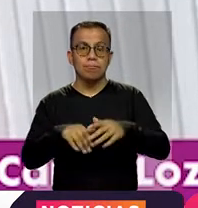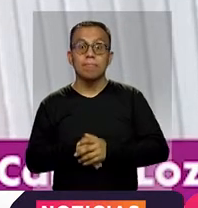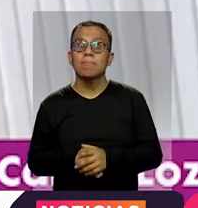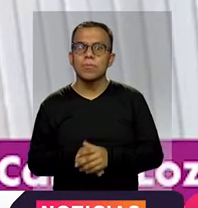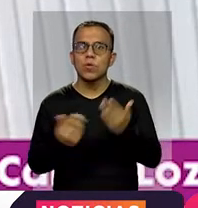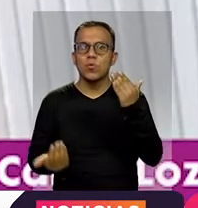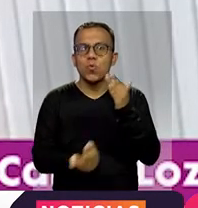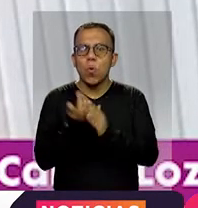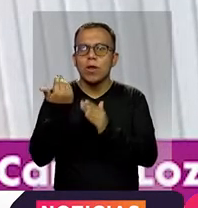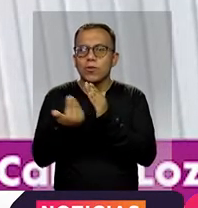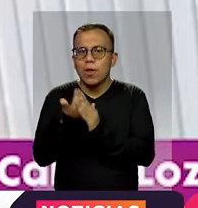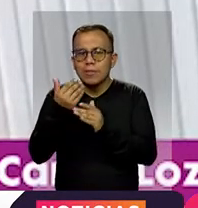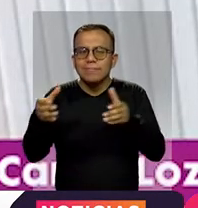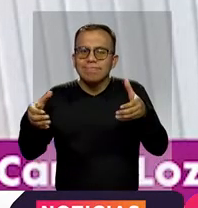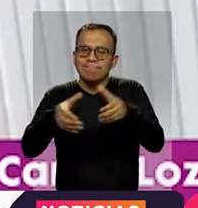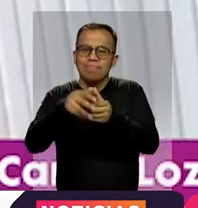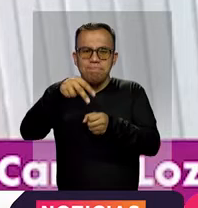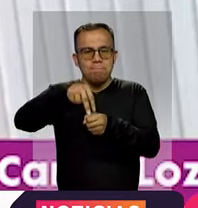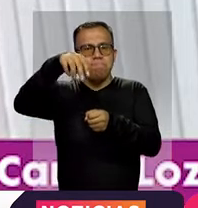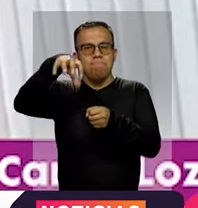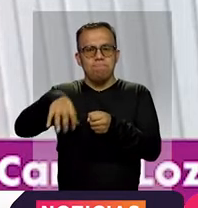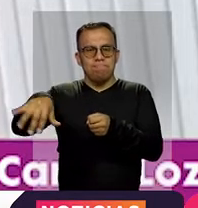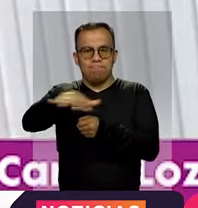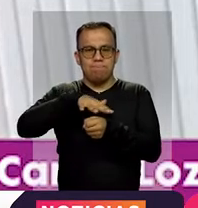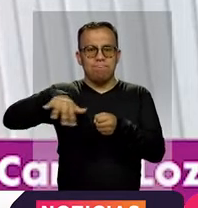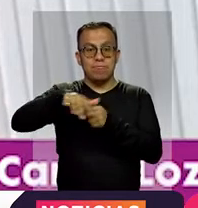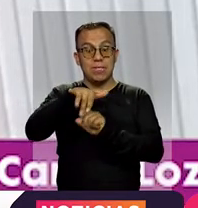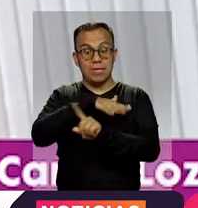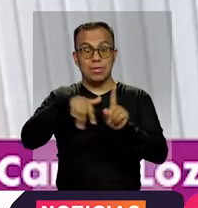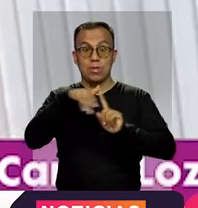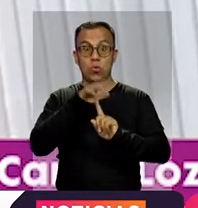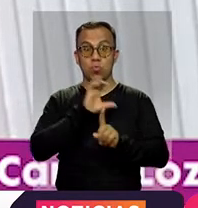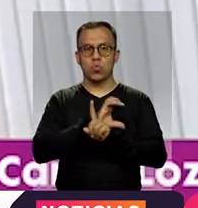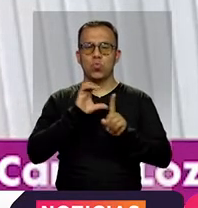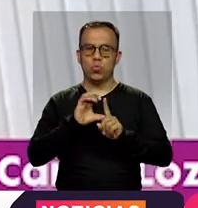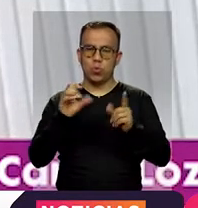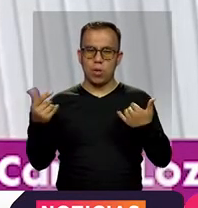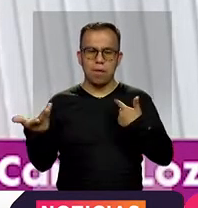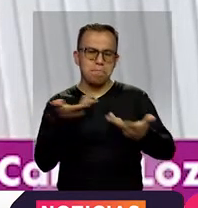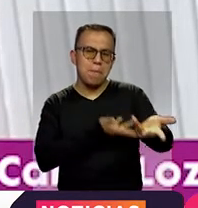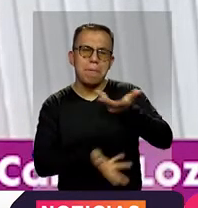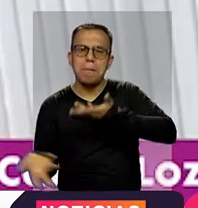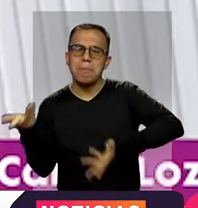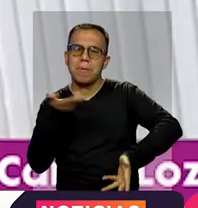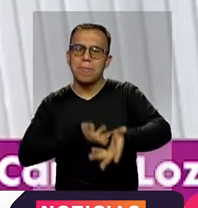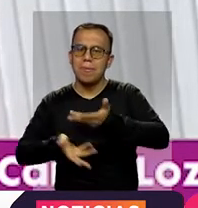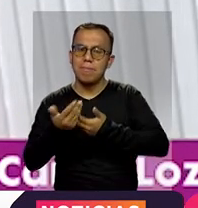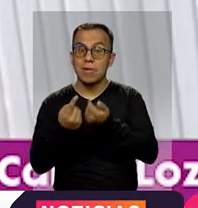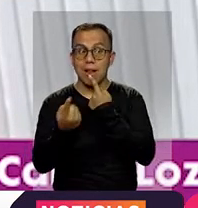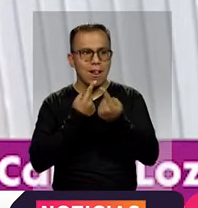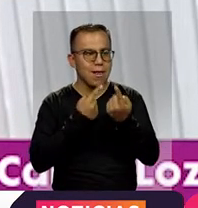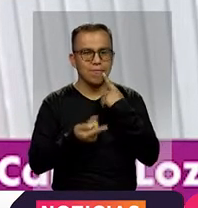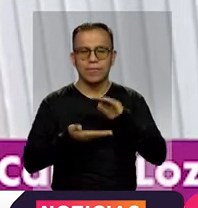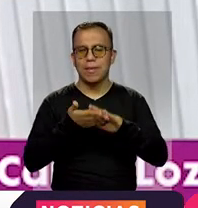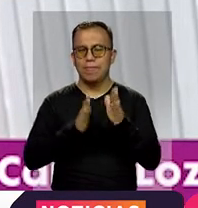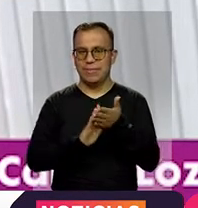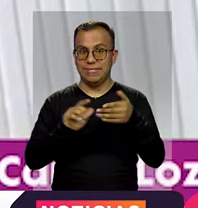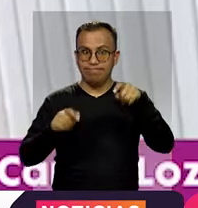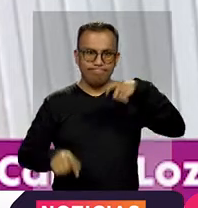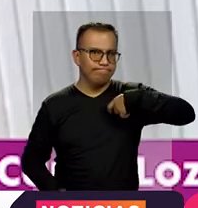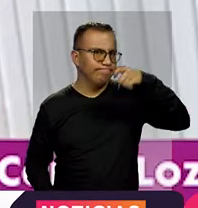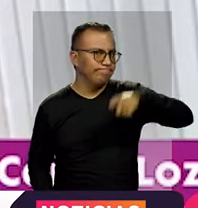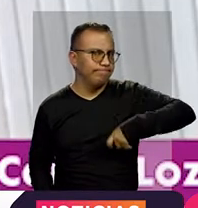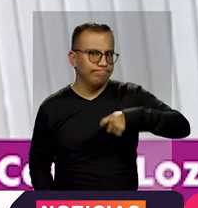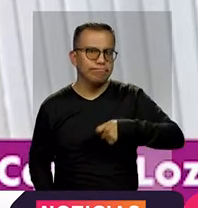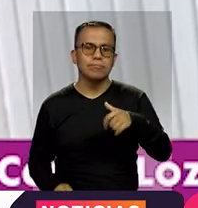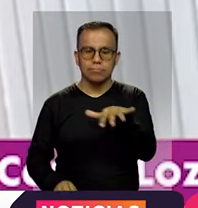esas nuevas ciudadanías que necesitamos en torno a la cultura para crear esa convivencia y esos diálogos de paz que son necesarios.